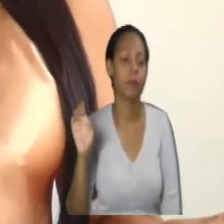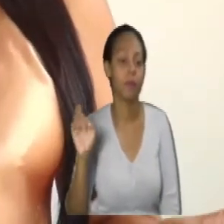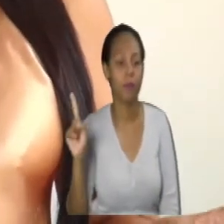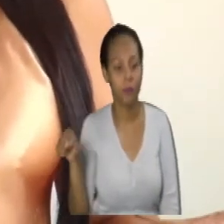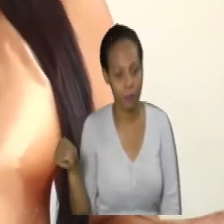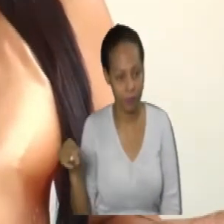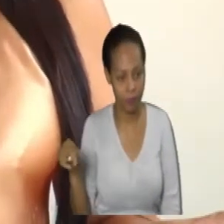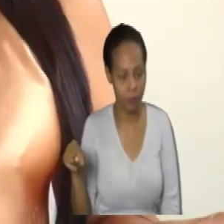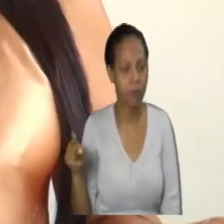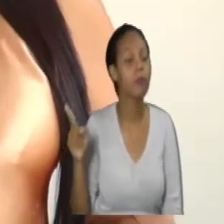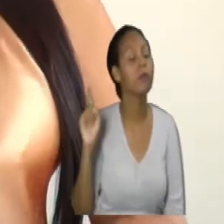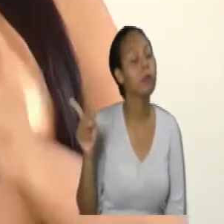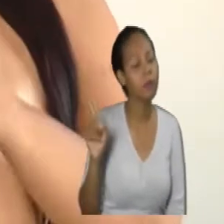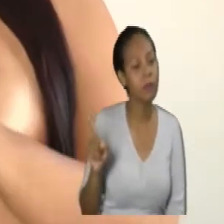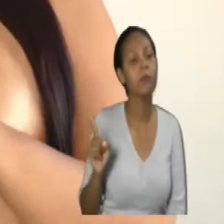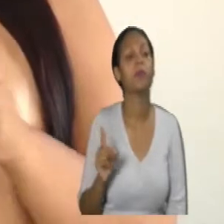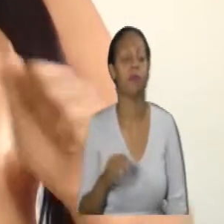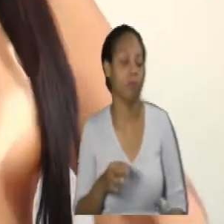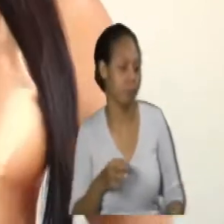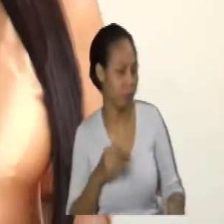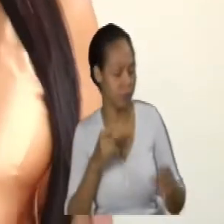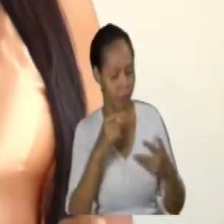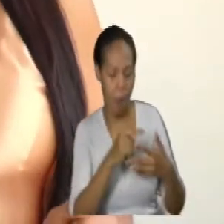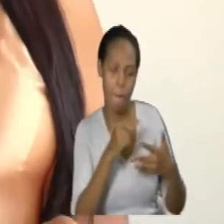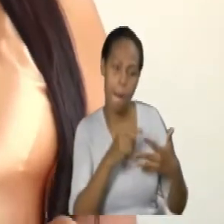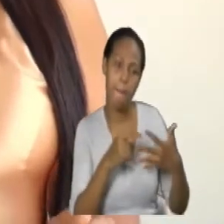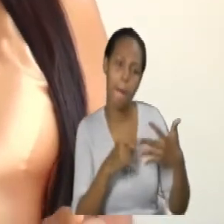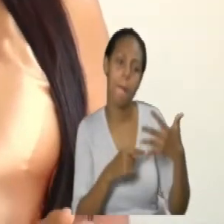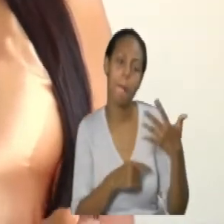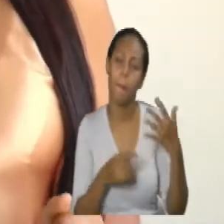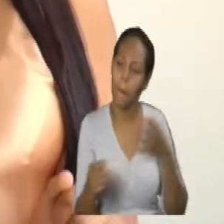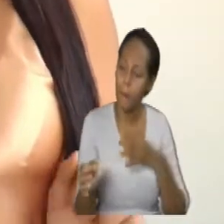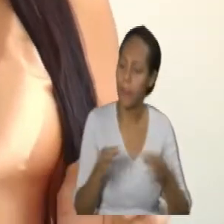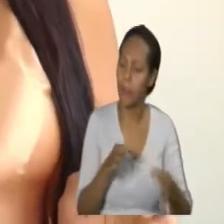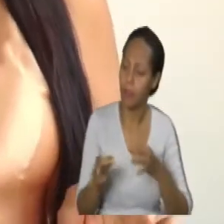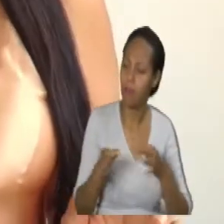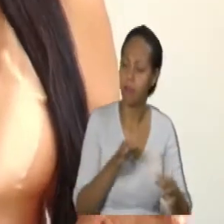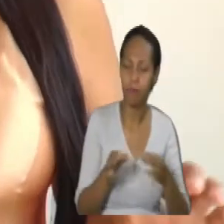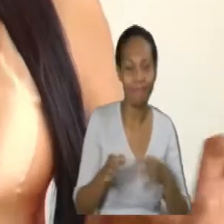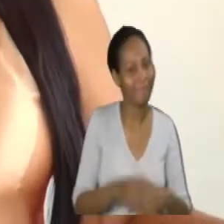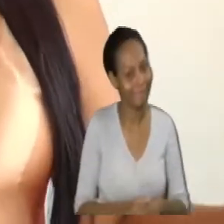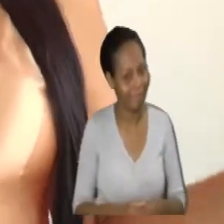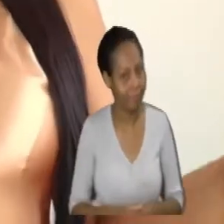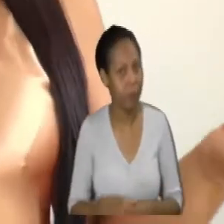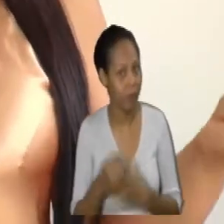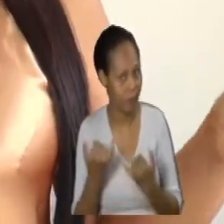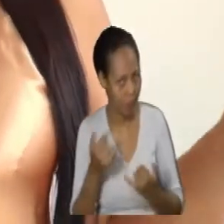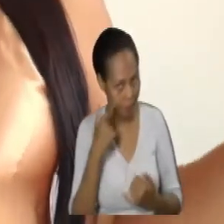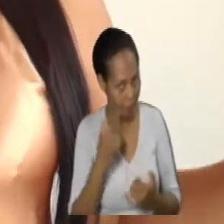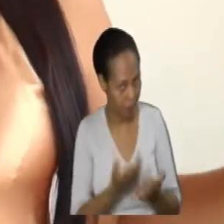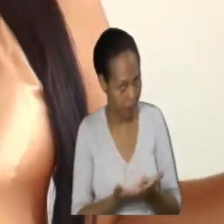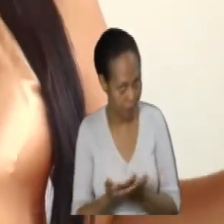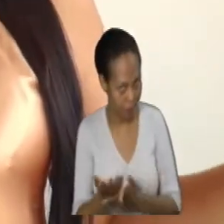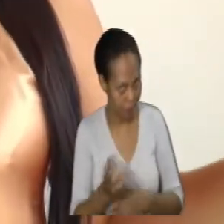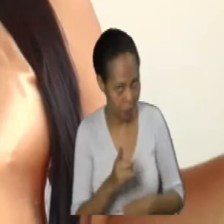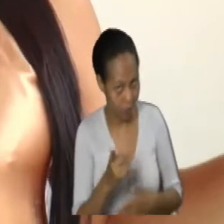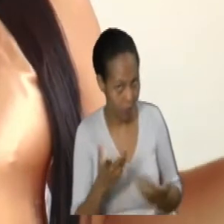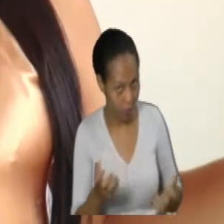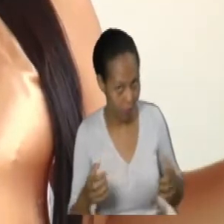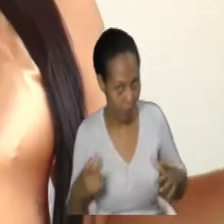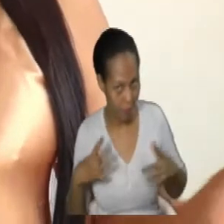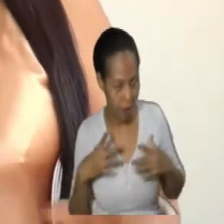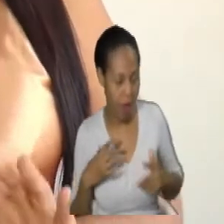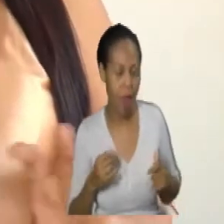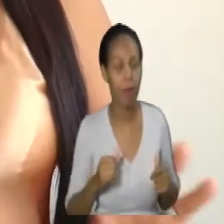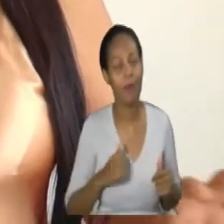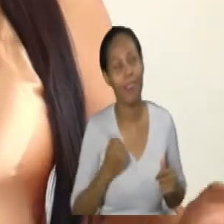los productos que ella nos fue mostrando. Ahora quiero contarles a todos ustedes que si quieren salir de vacaciones, que si quieren pasar un fin de